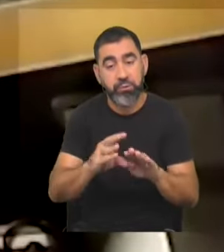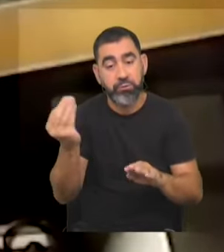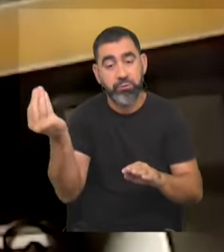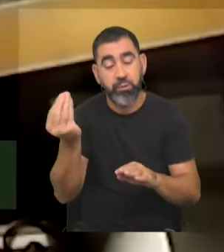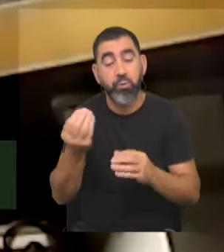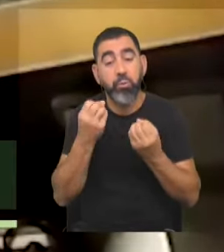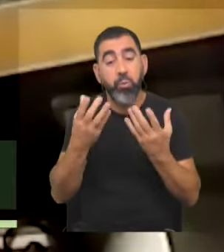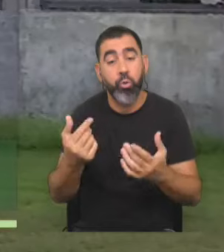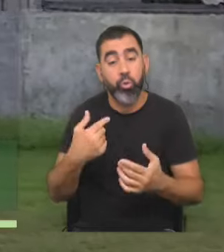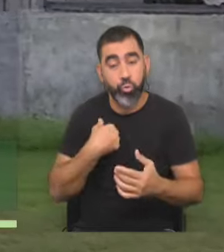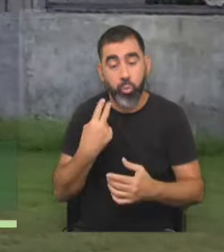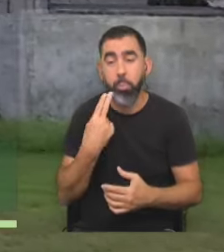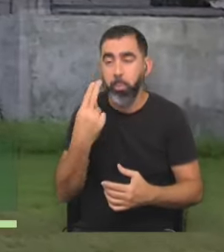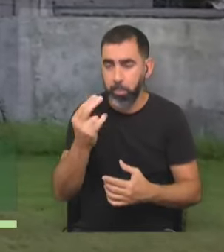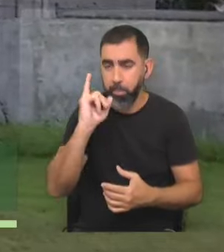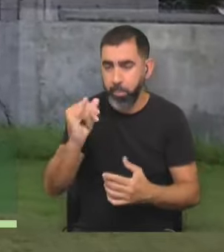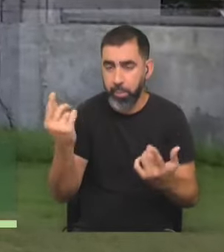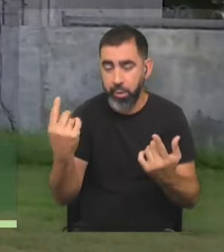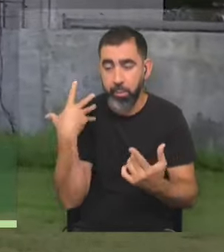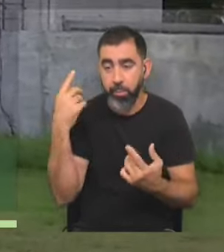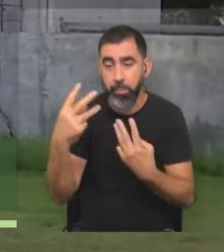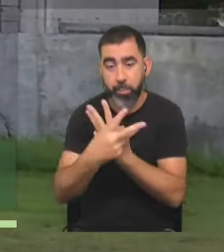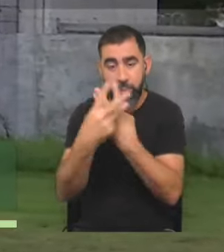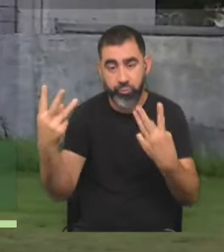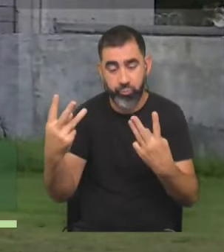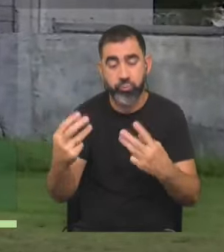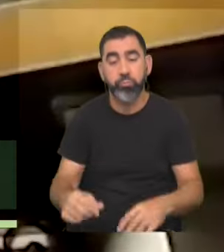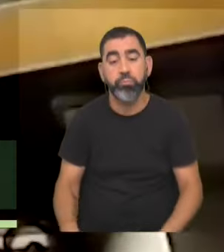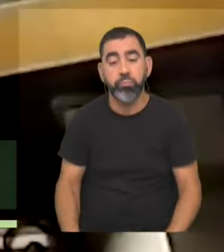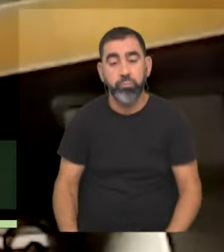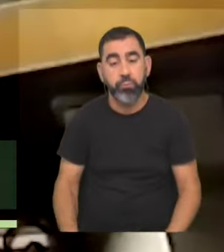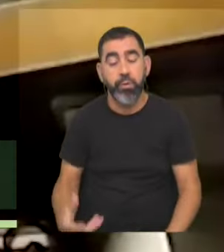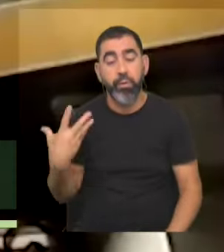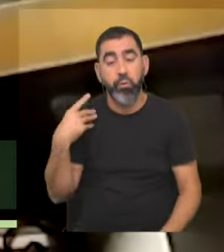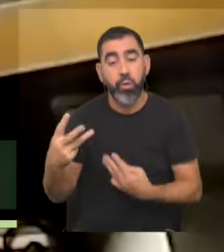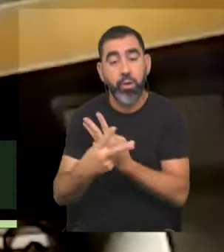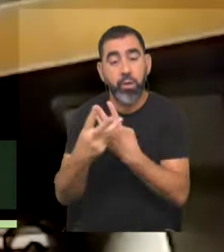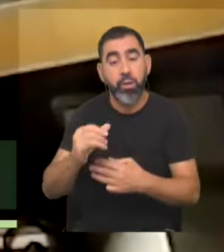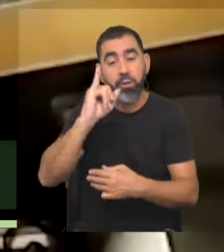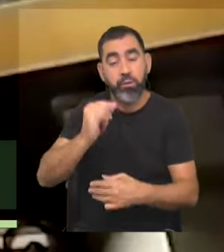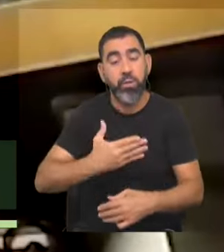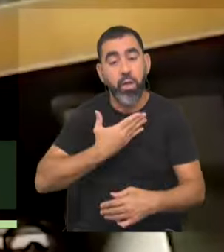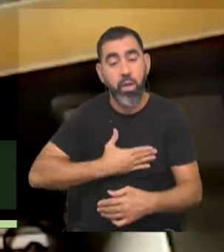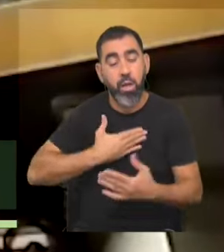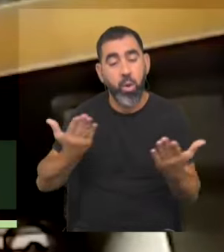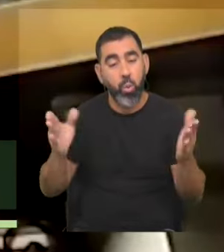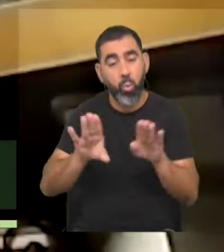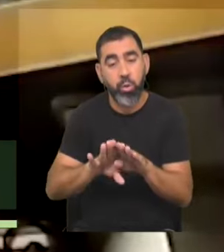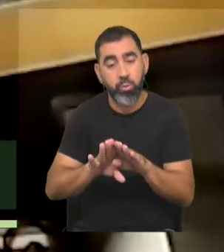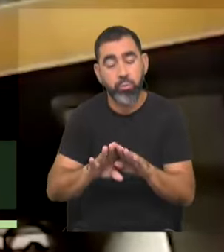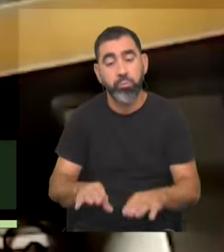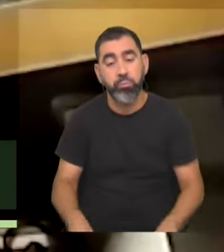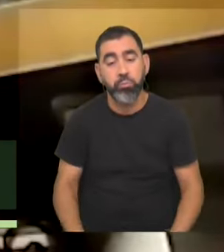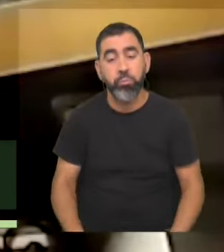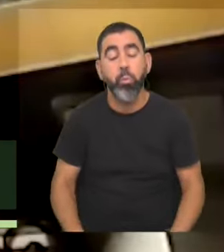bajo mi autorización la dirección general eh está acuerdo que se haya cerrado y se autorizó